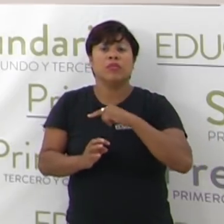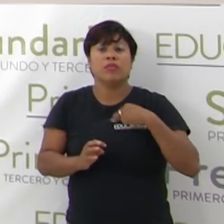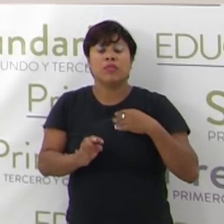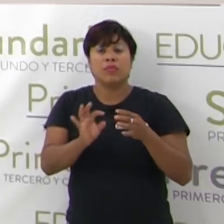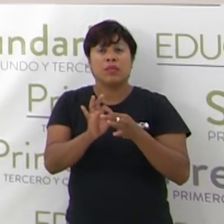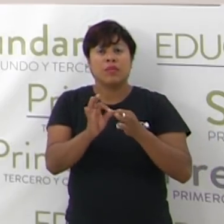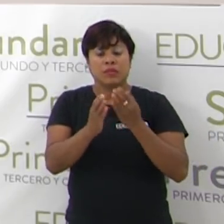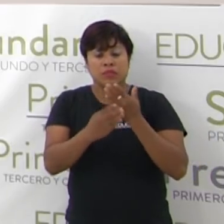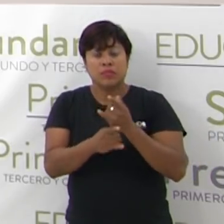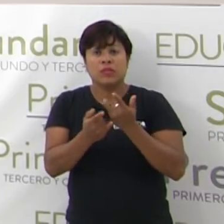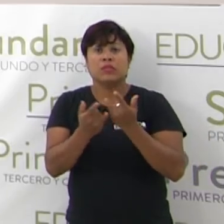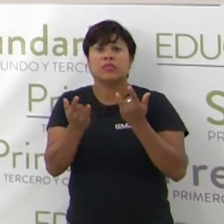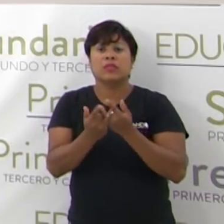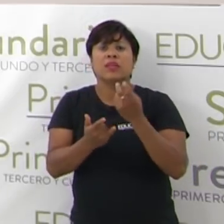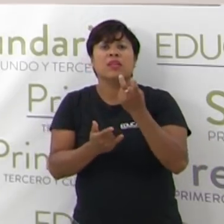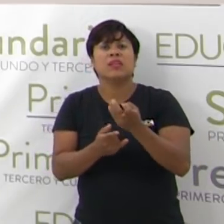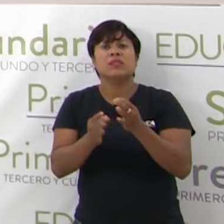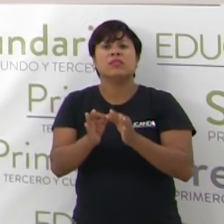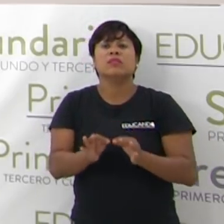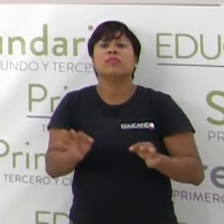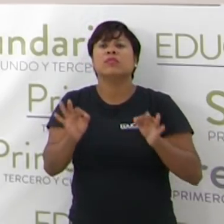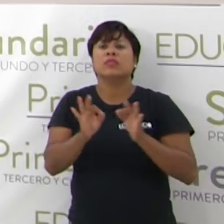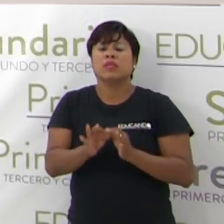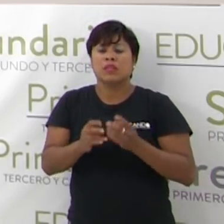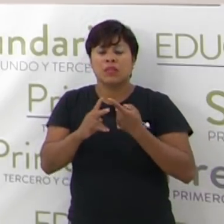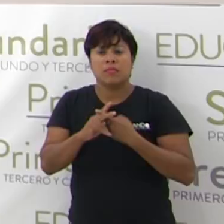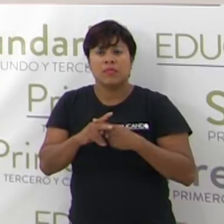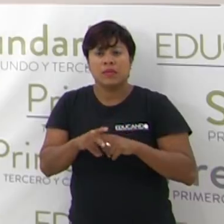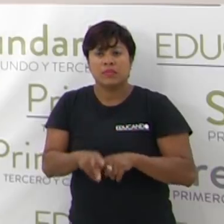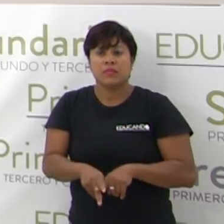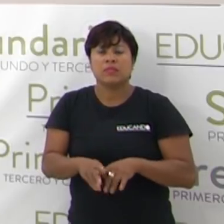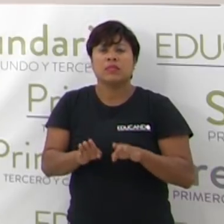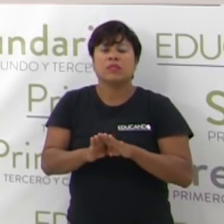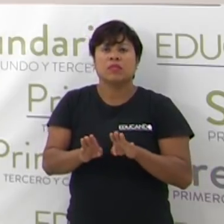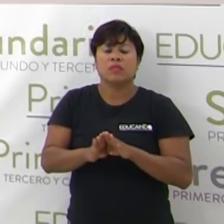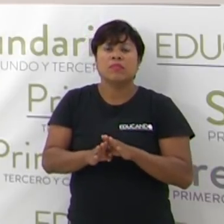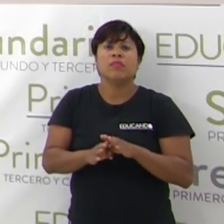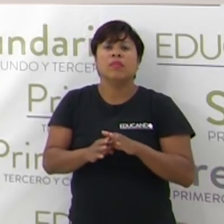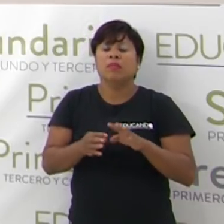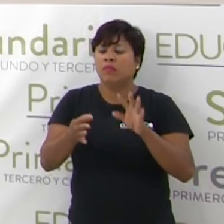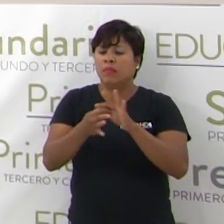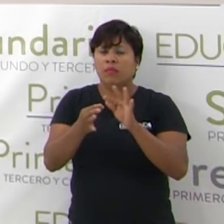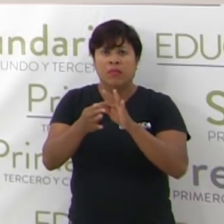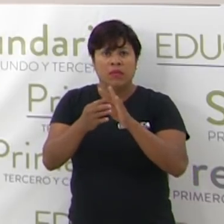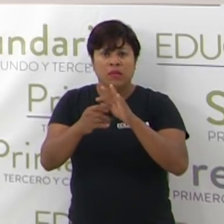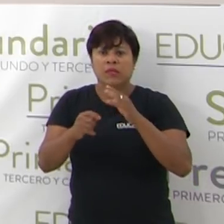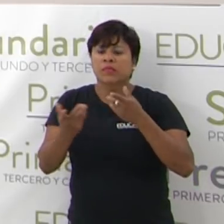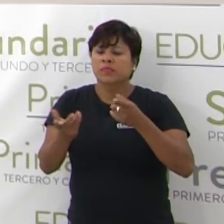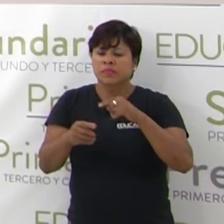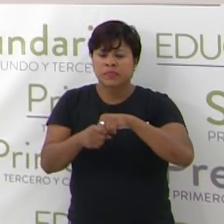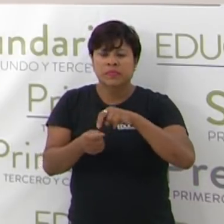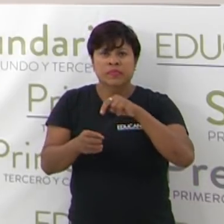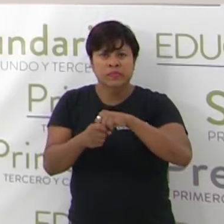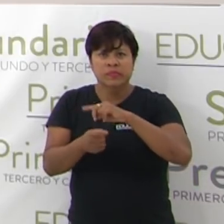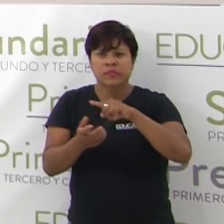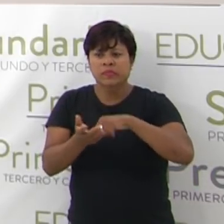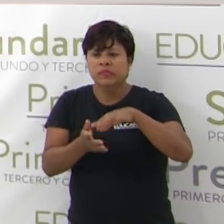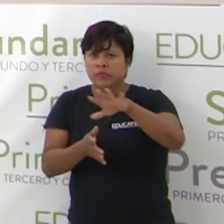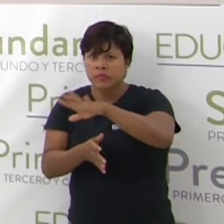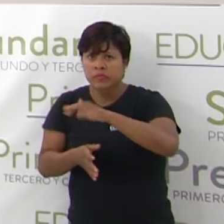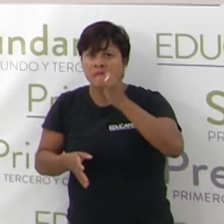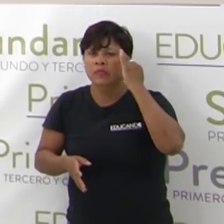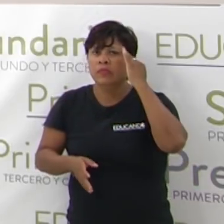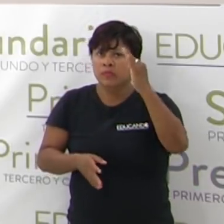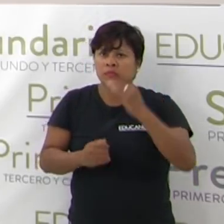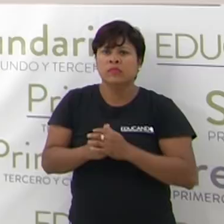narrar una historia, es muy importante empezar por un marco de ubicación en el espacio y en el tiempo.